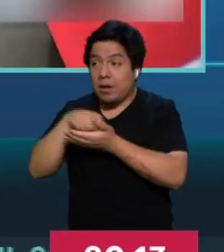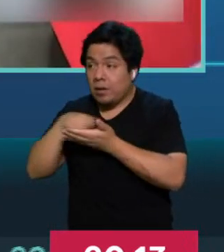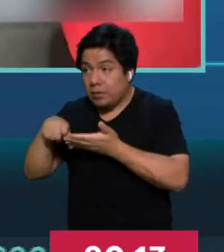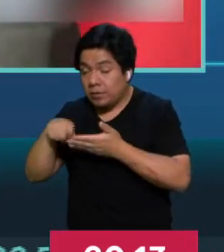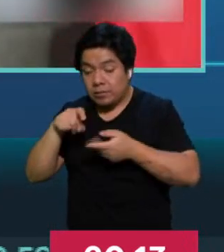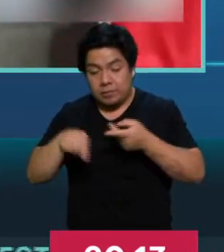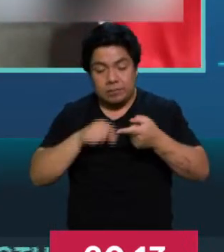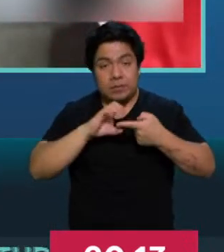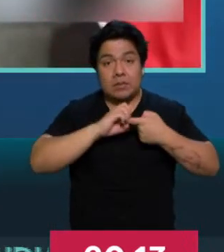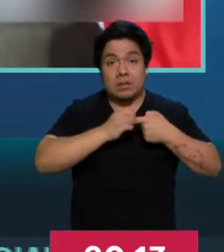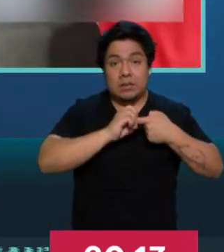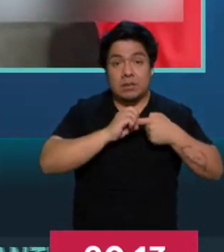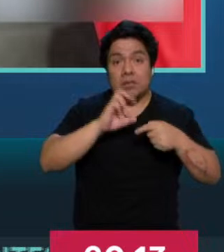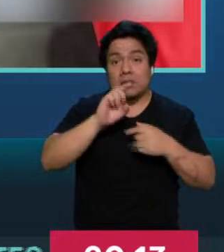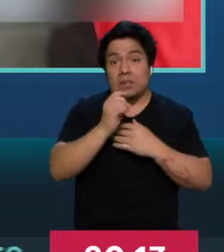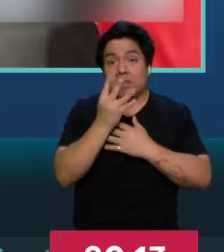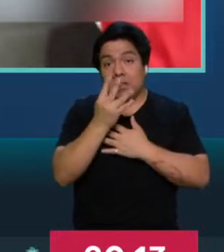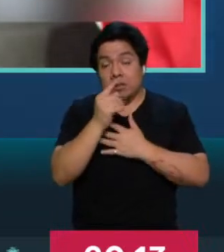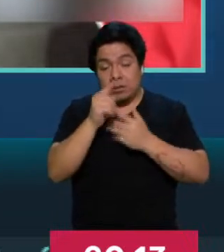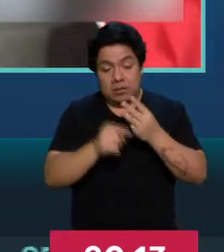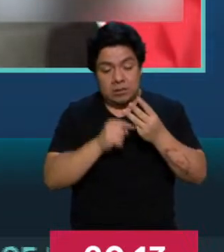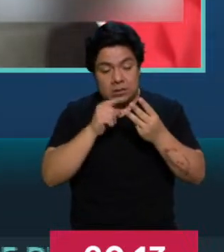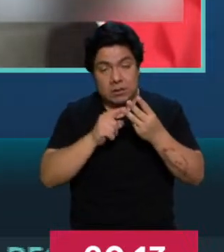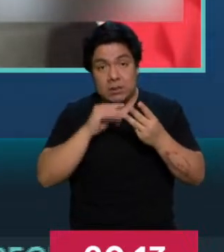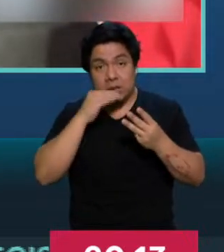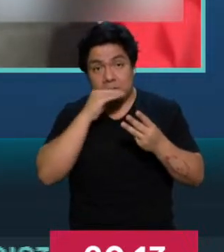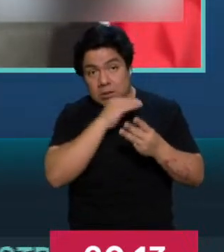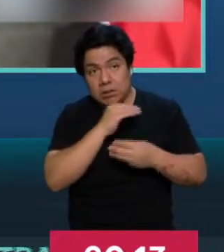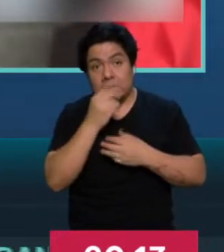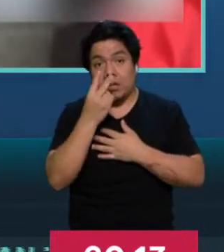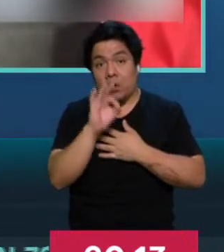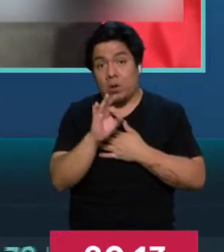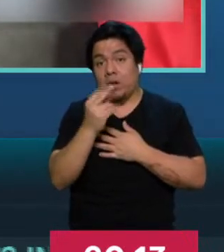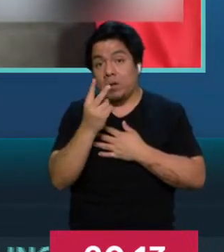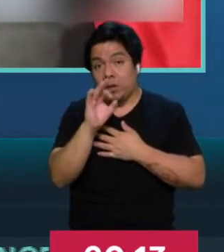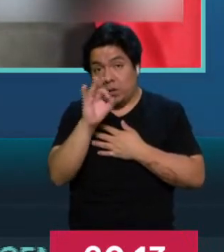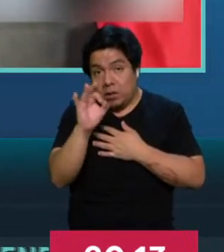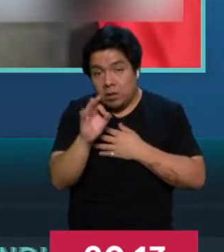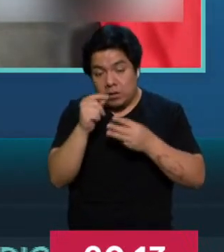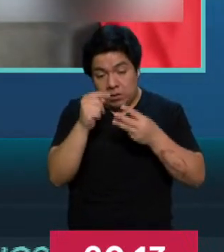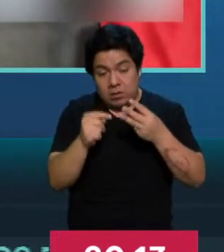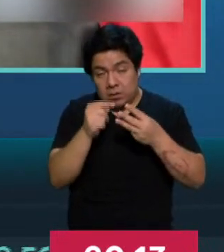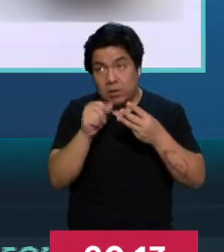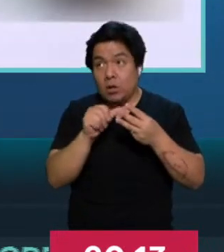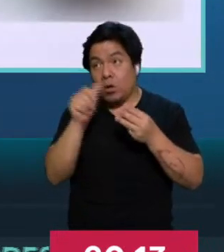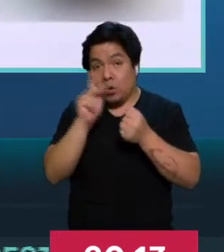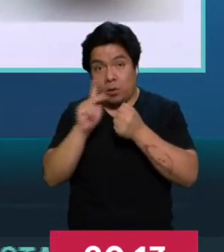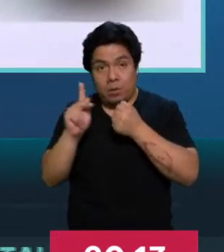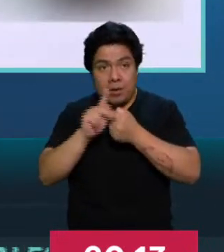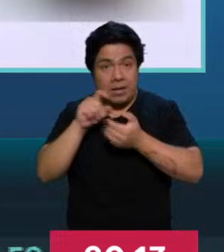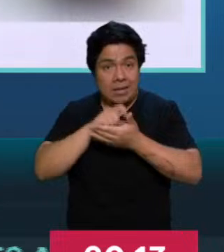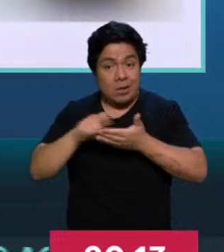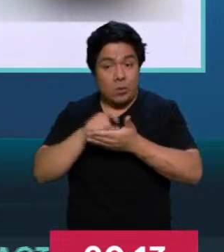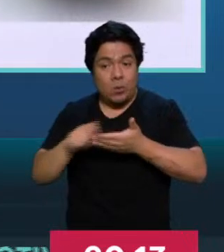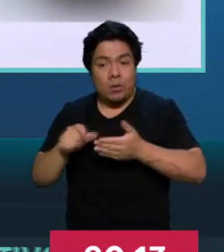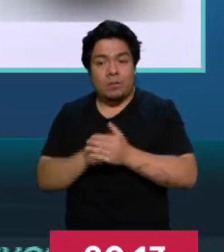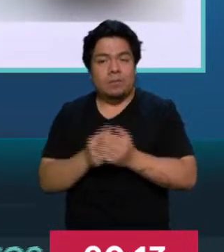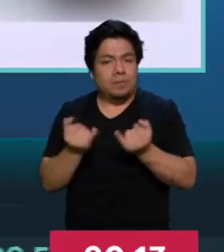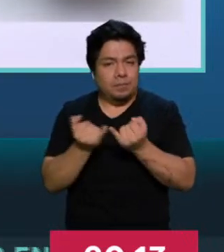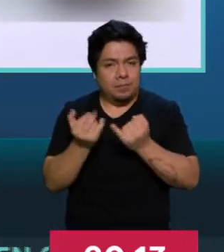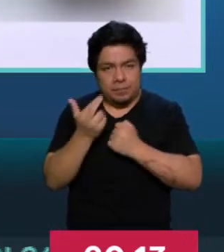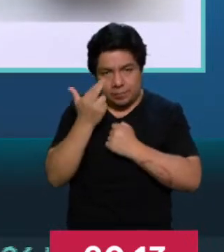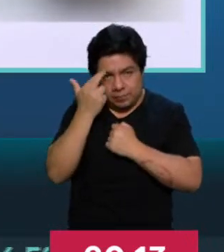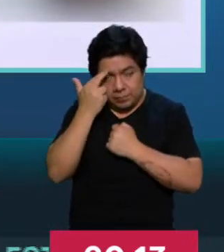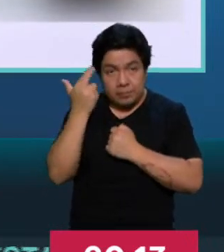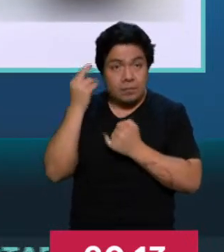el 34% y del maíz el 42%. Eso de acuerdo también al último